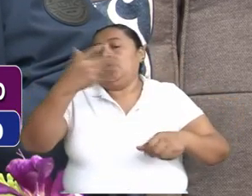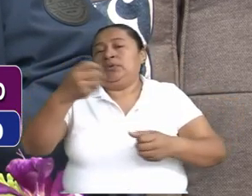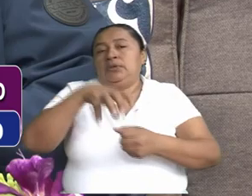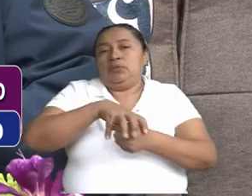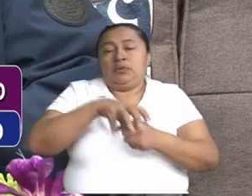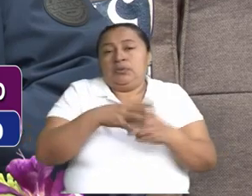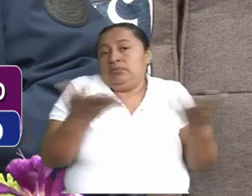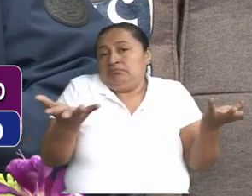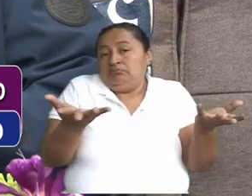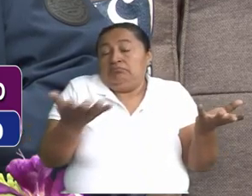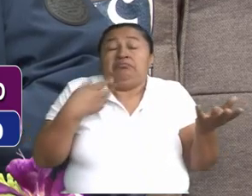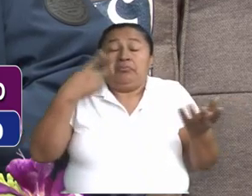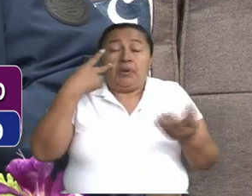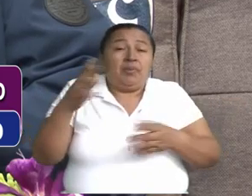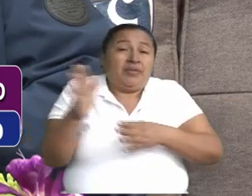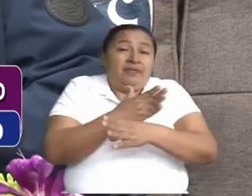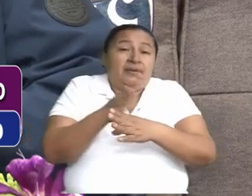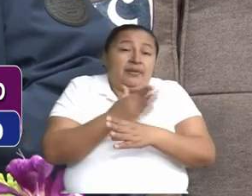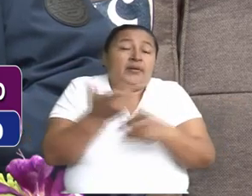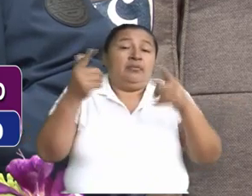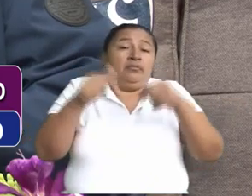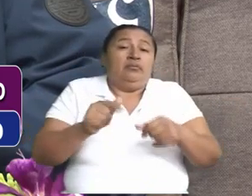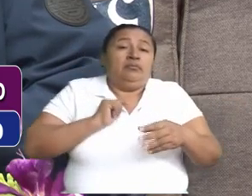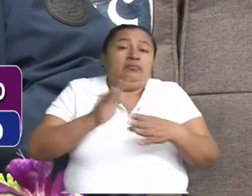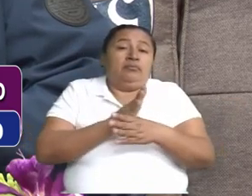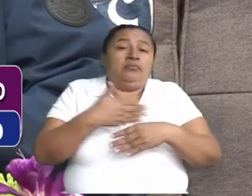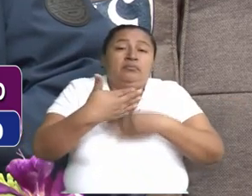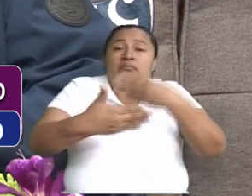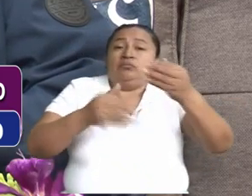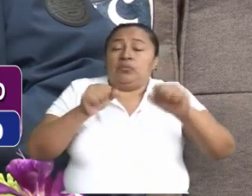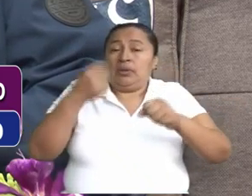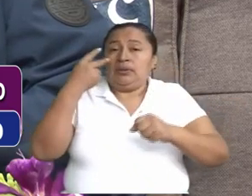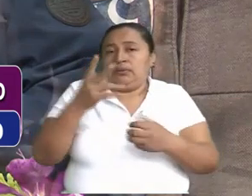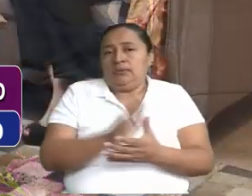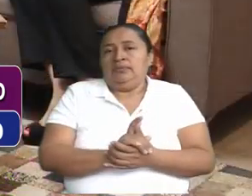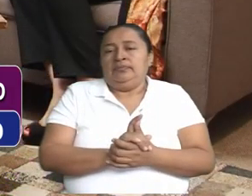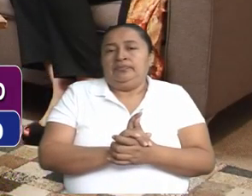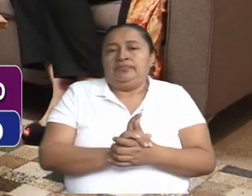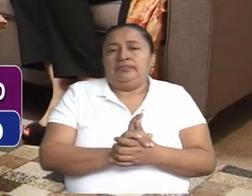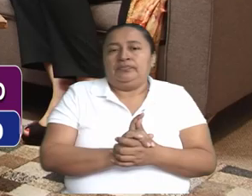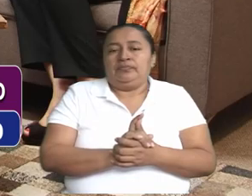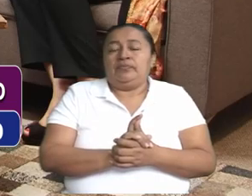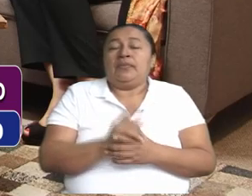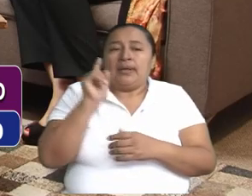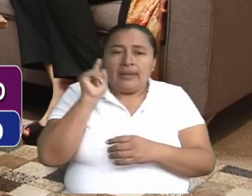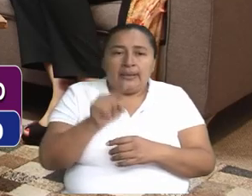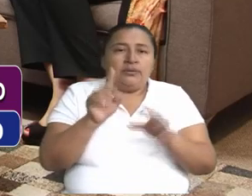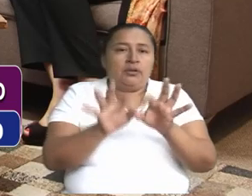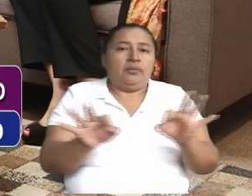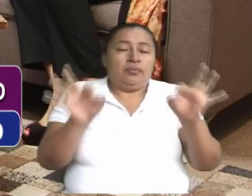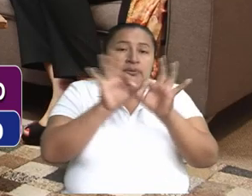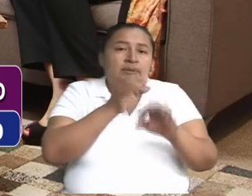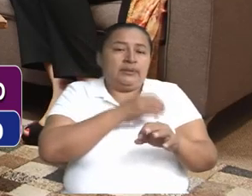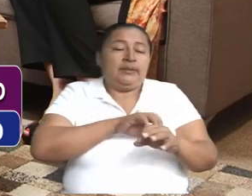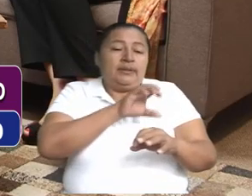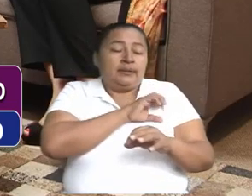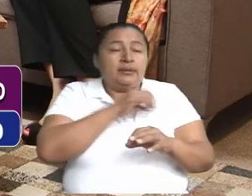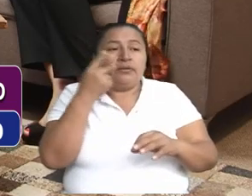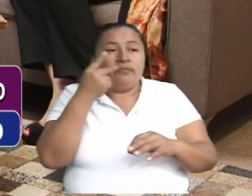día más feroz y hay que irlo caracterizando, ¿no? Okay. Eso es lo importante, caracterizar